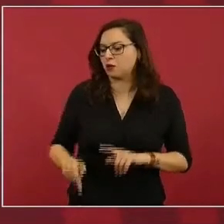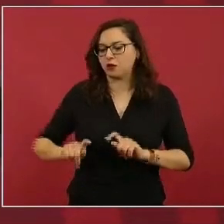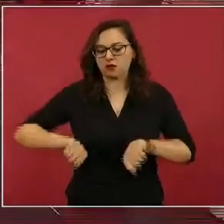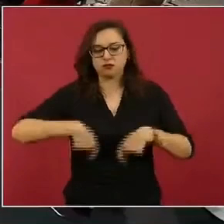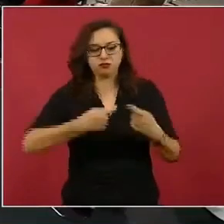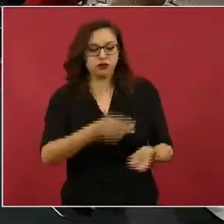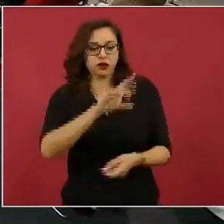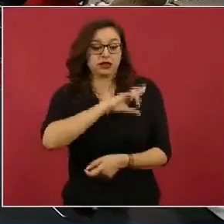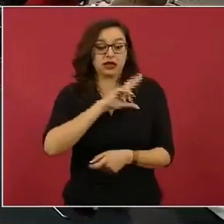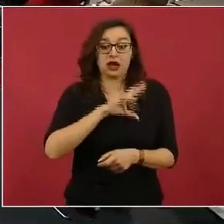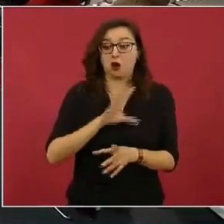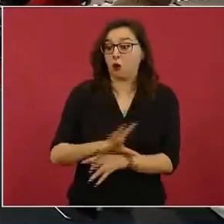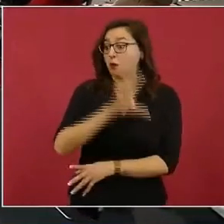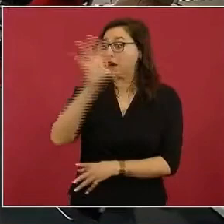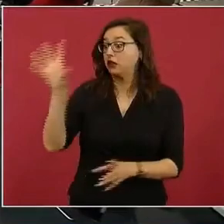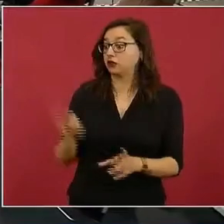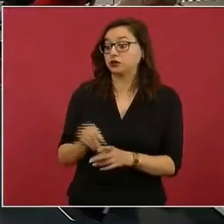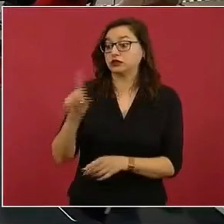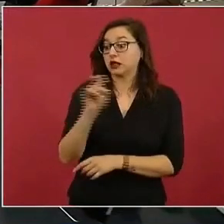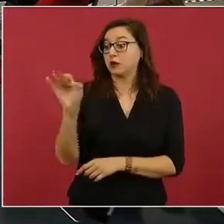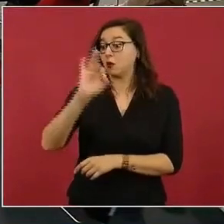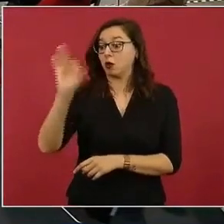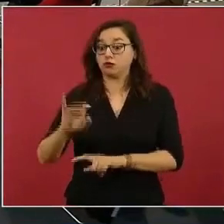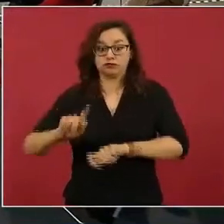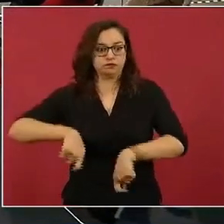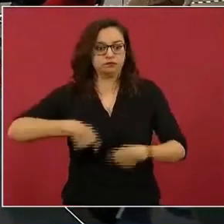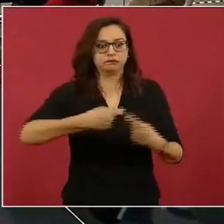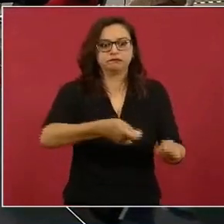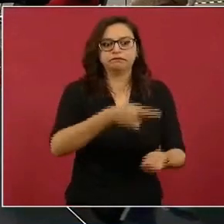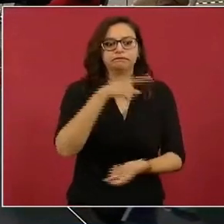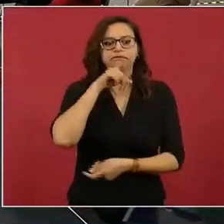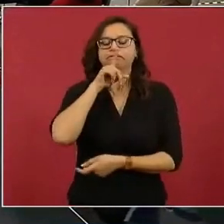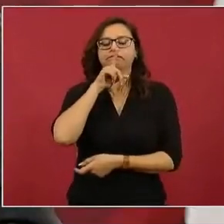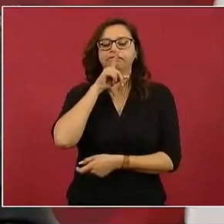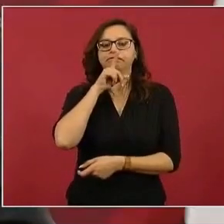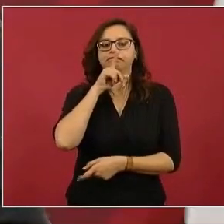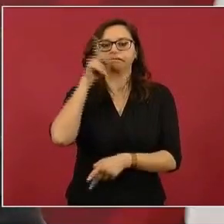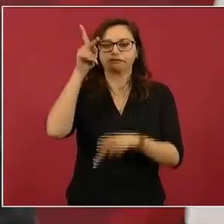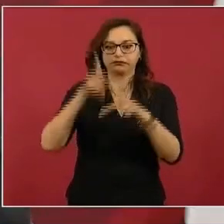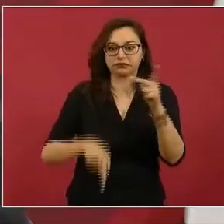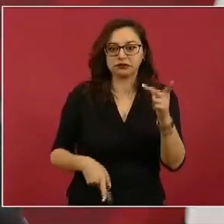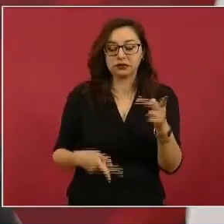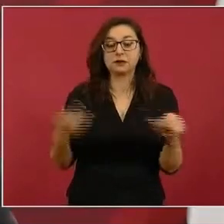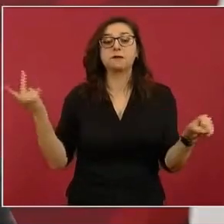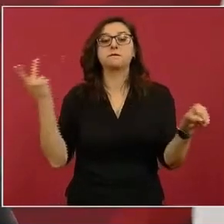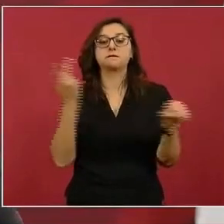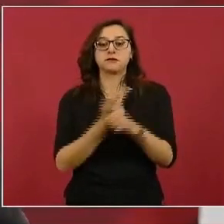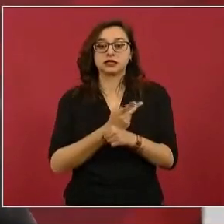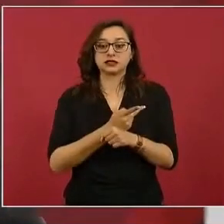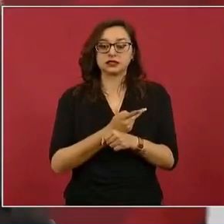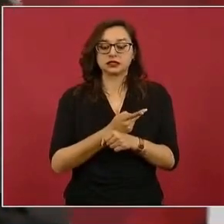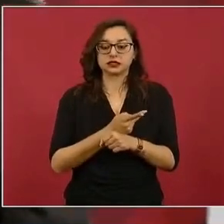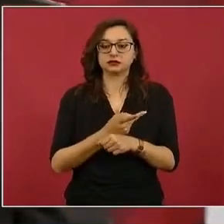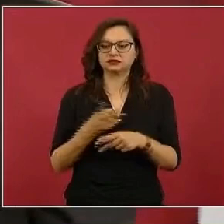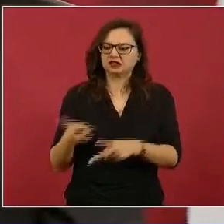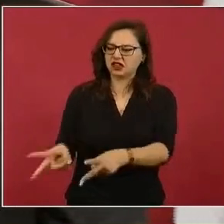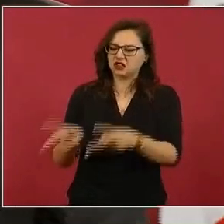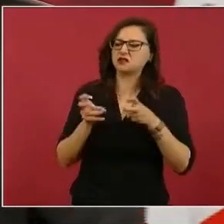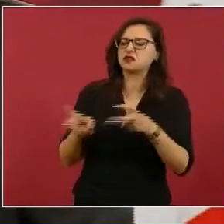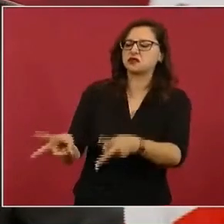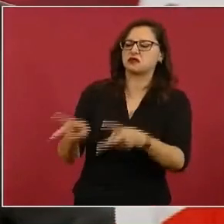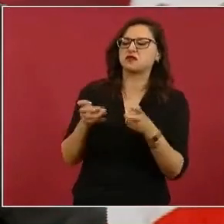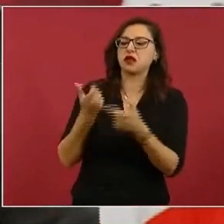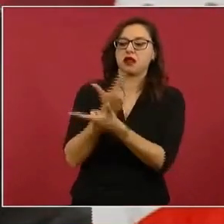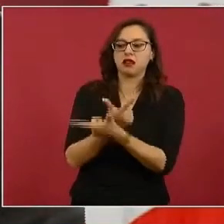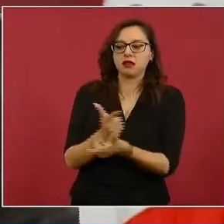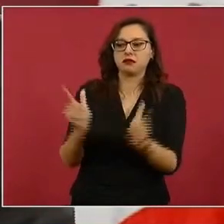no alcanzaron a entregar todas las minas. Sonó la campana, la alarma,